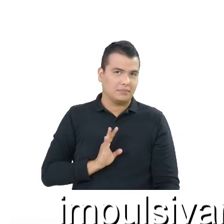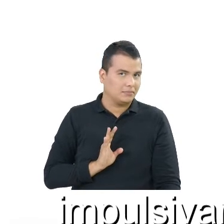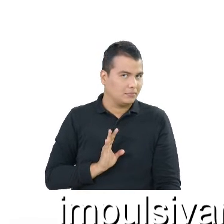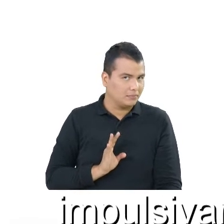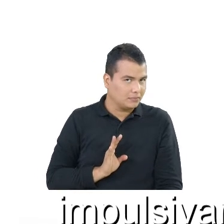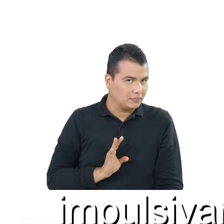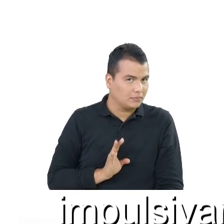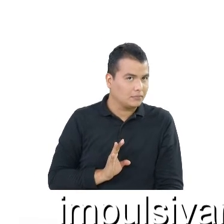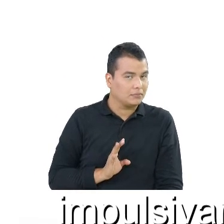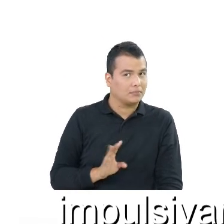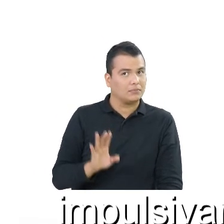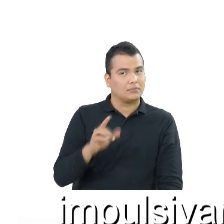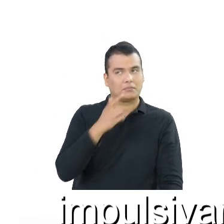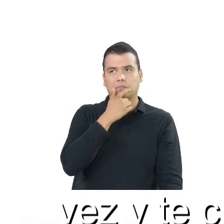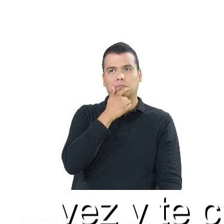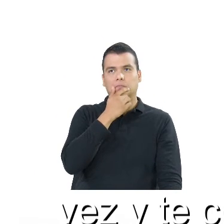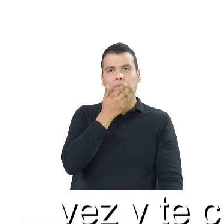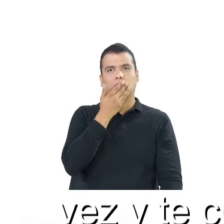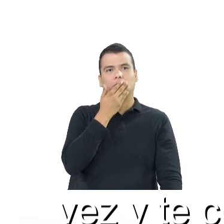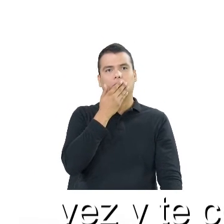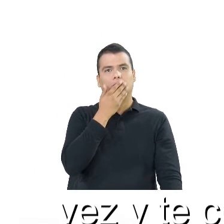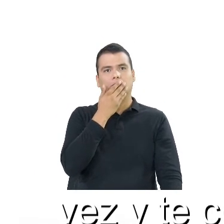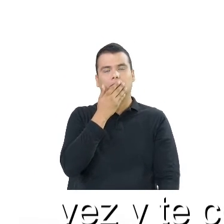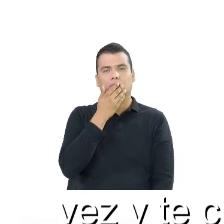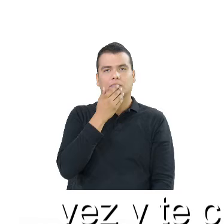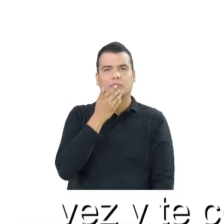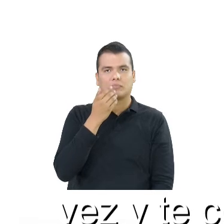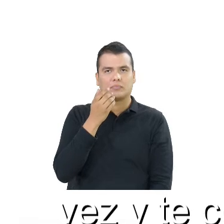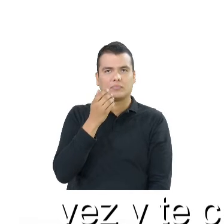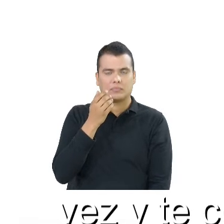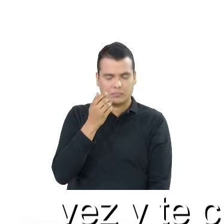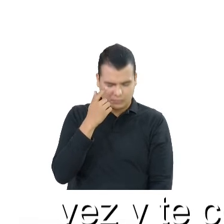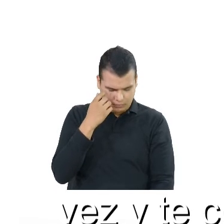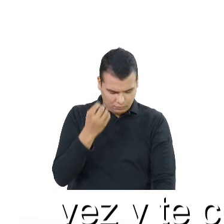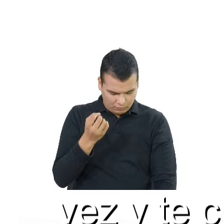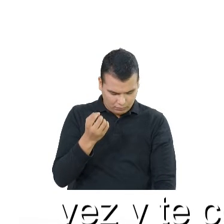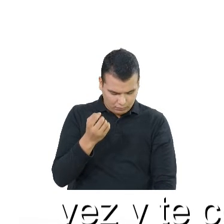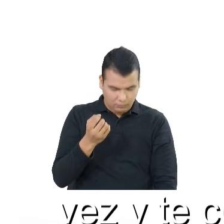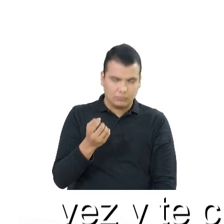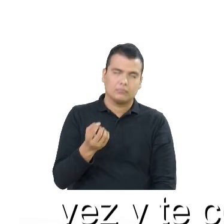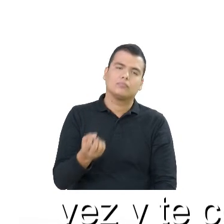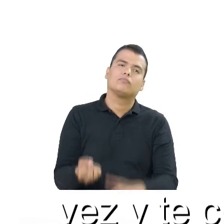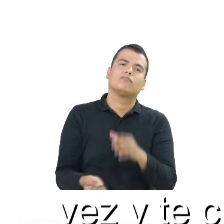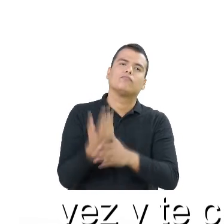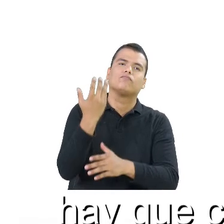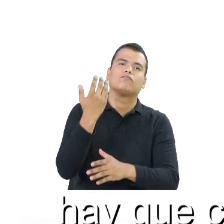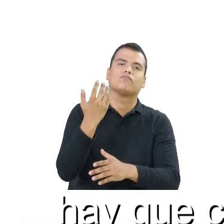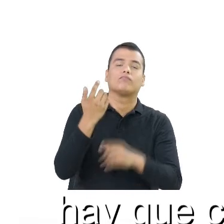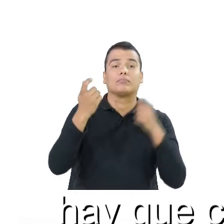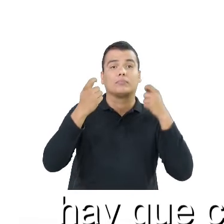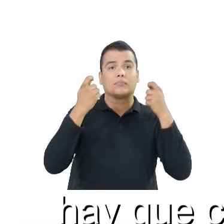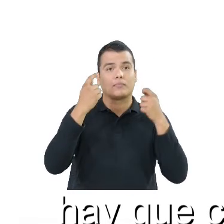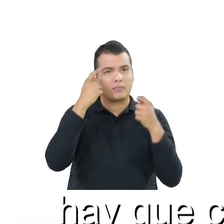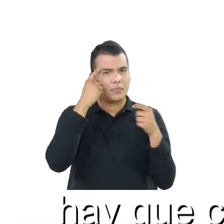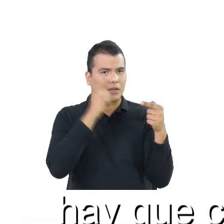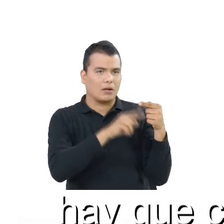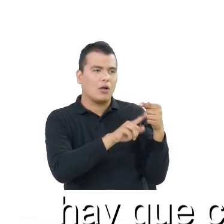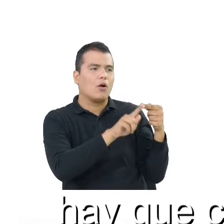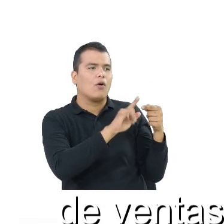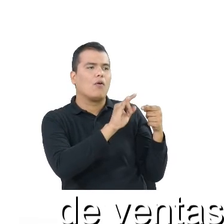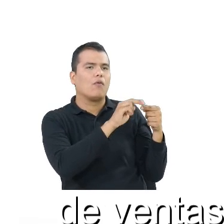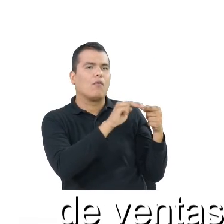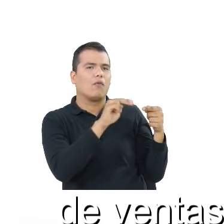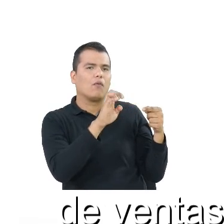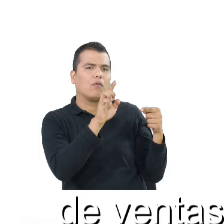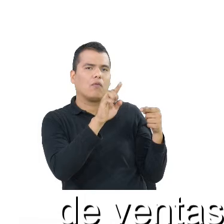que construir un embudo o un funnel de ventas, ¿ok? Generalmente, la diferencia entre un funnel de ventas y un